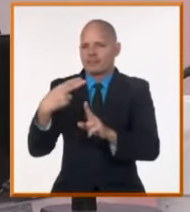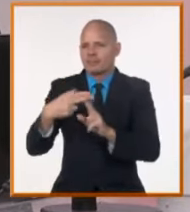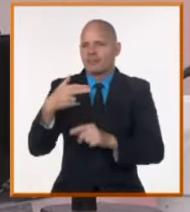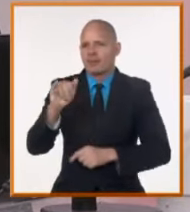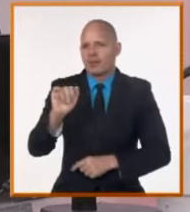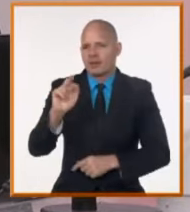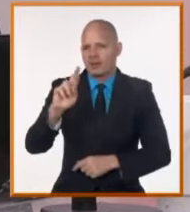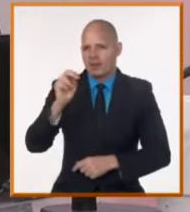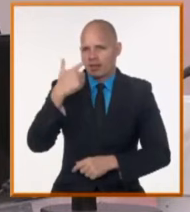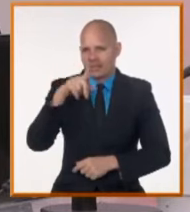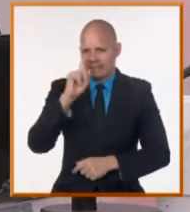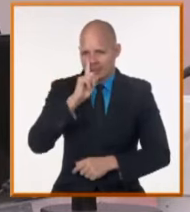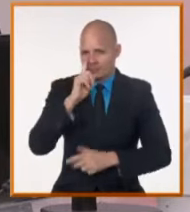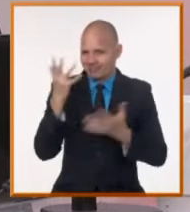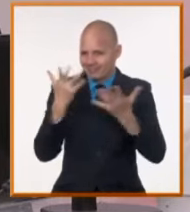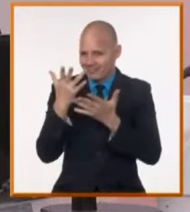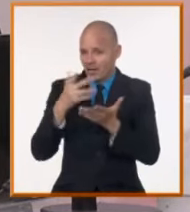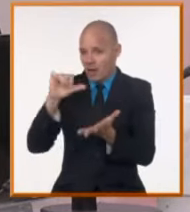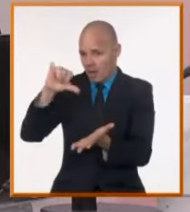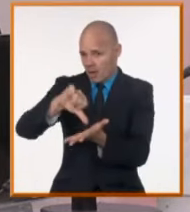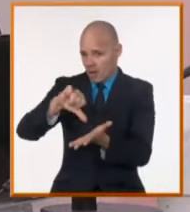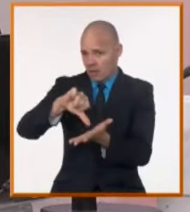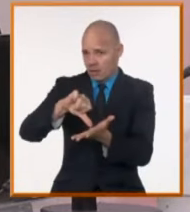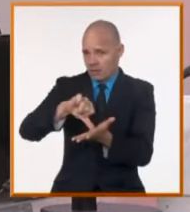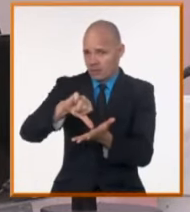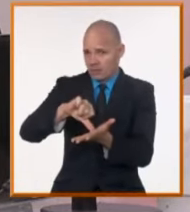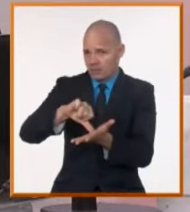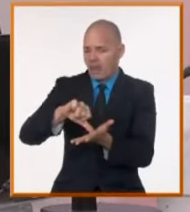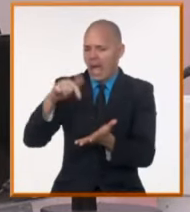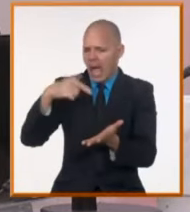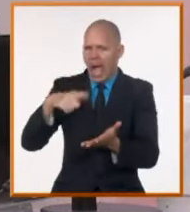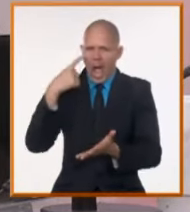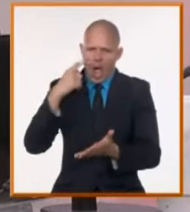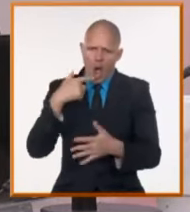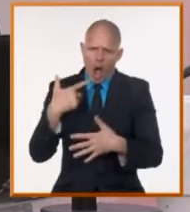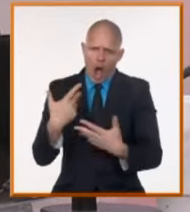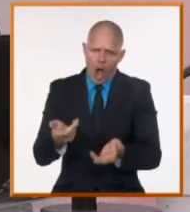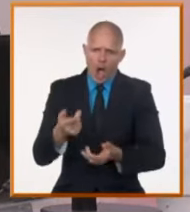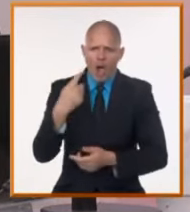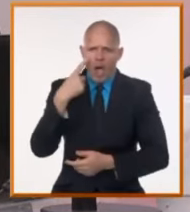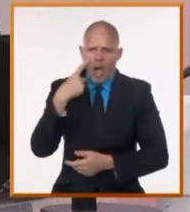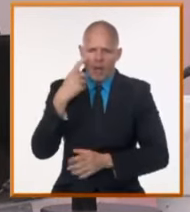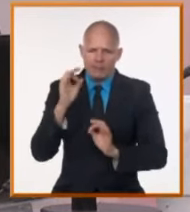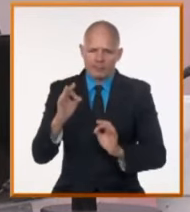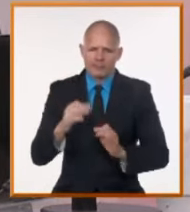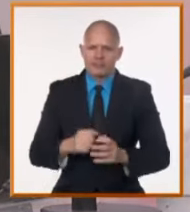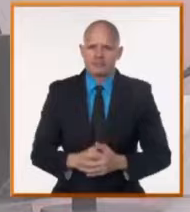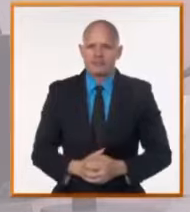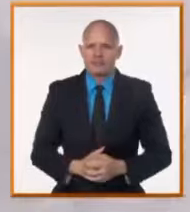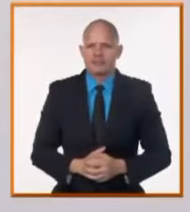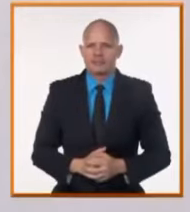las noticias más frescas, más recientes, que han llegado de los periodistas que acompañan al presidente.